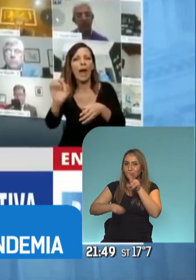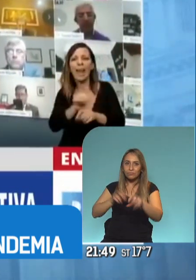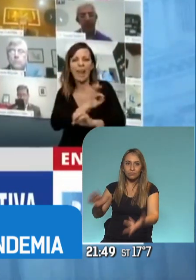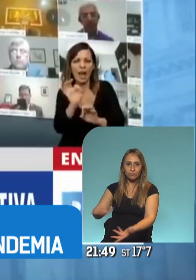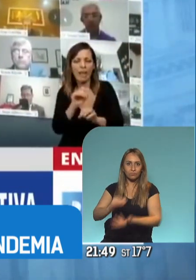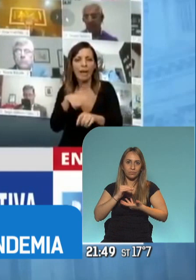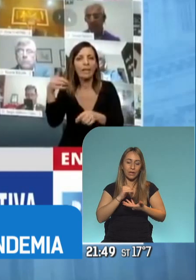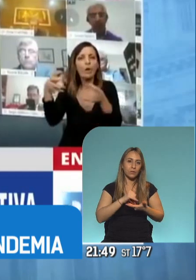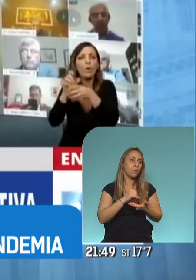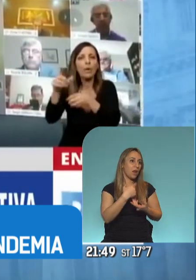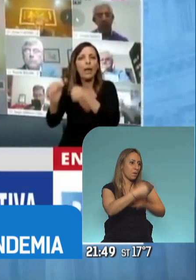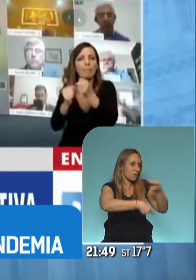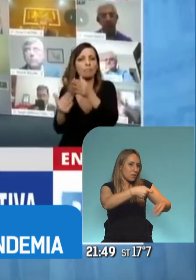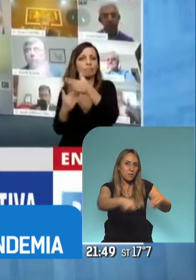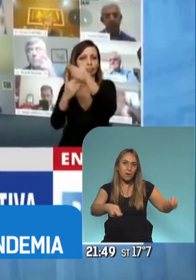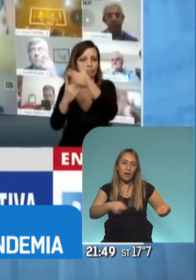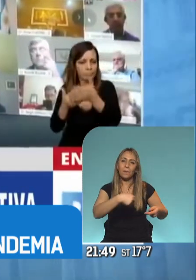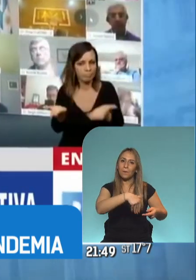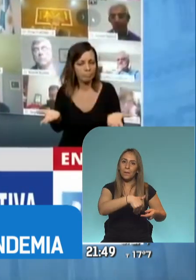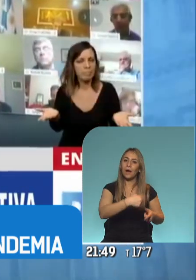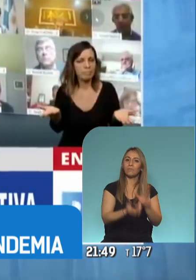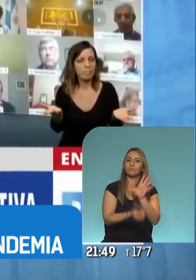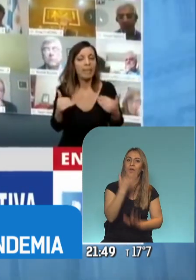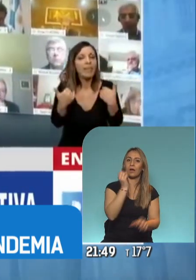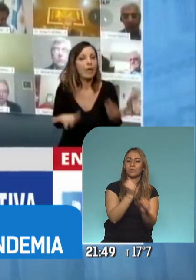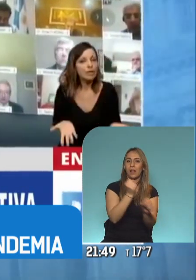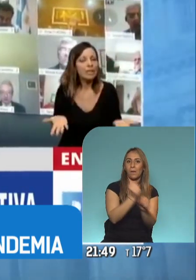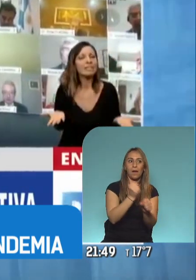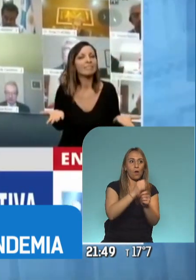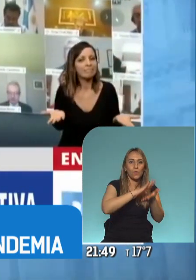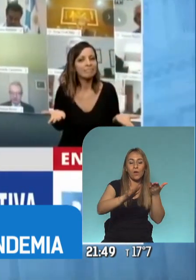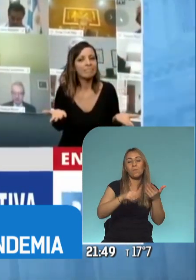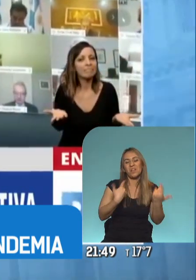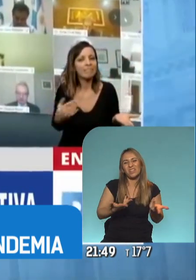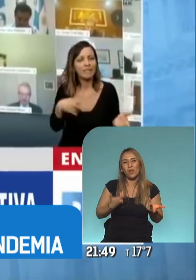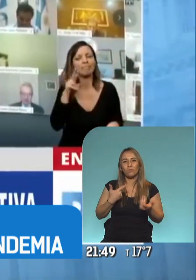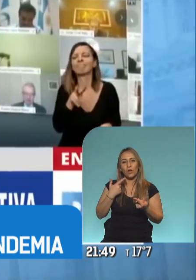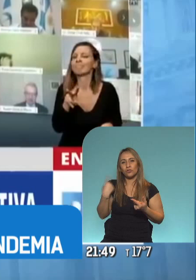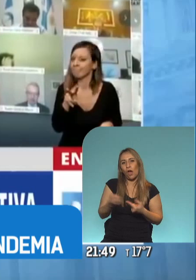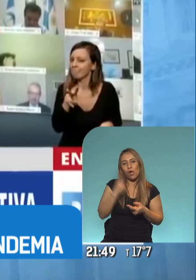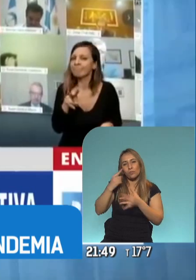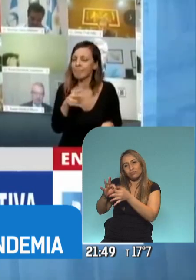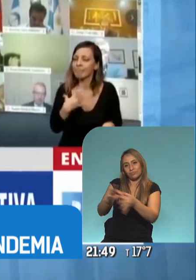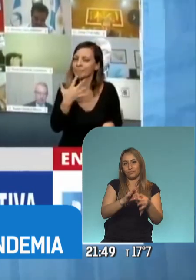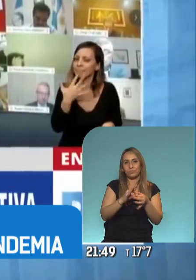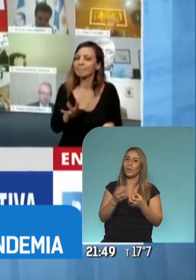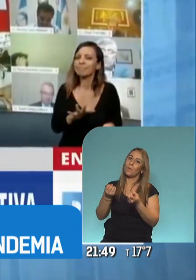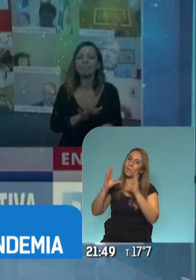una cosa que hay que elaborarla y pensarla entre todos, ¿no? Cecilia Moró, muchas gracias. Muy buenas